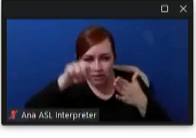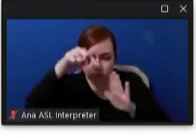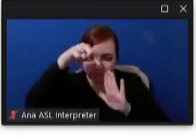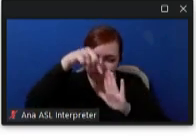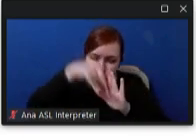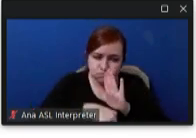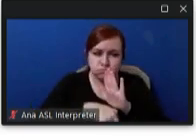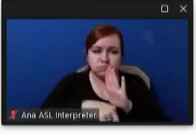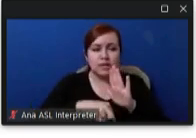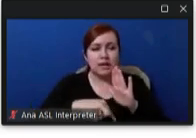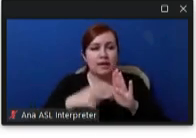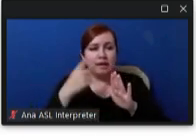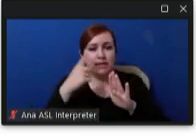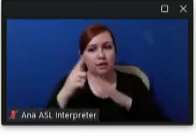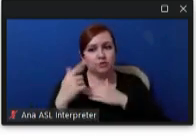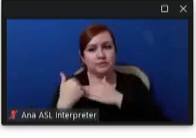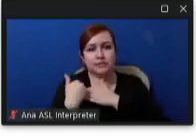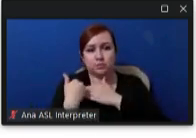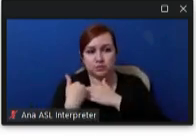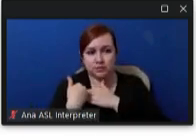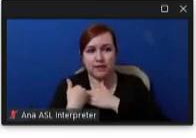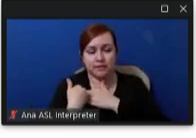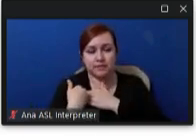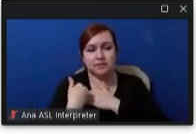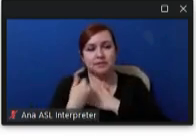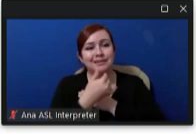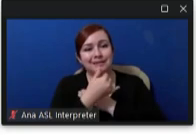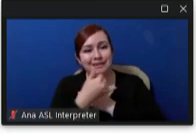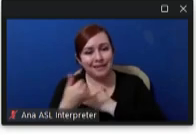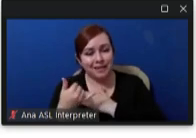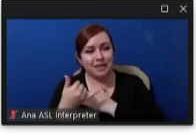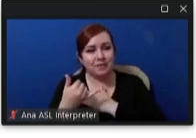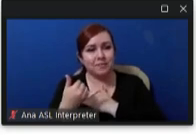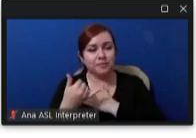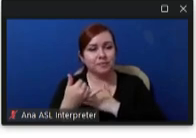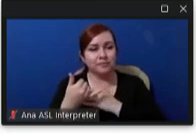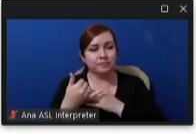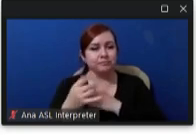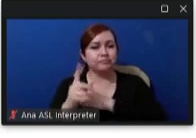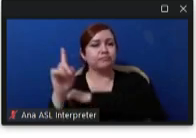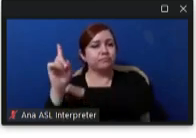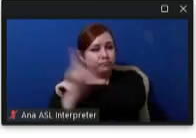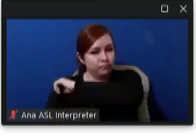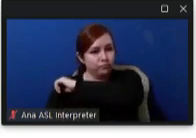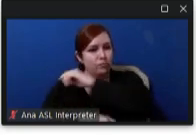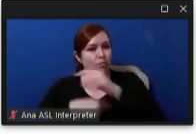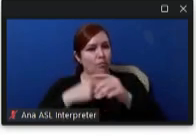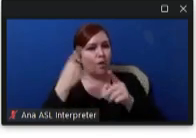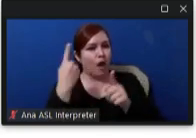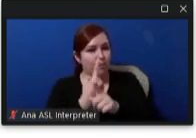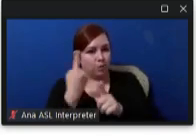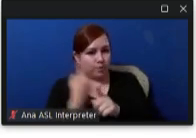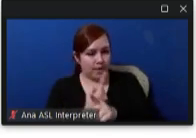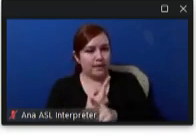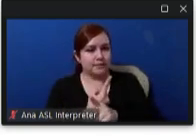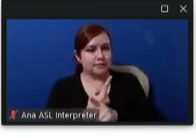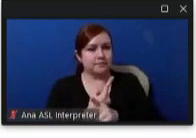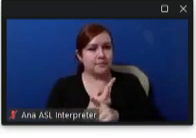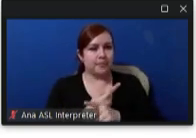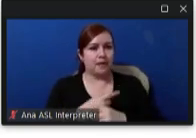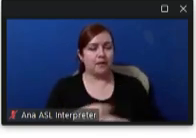los responsables y de imposición de las sanciones correspondientes. Dos, de